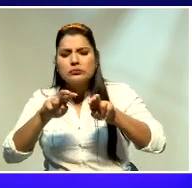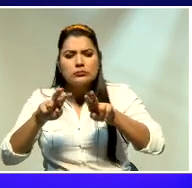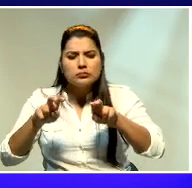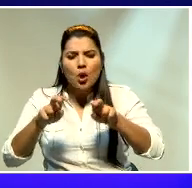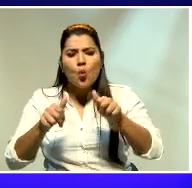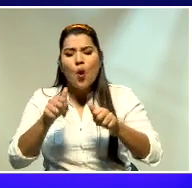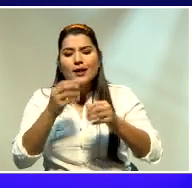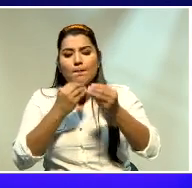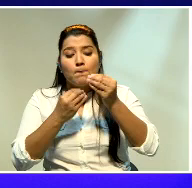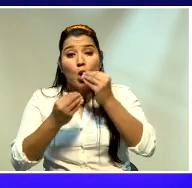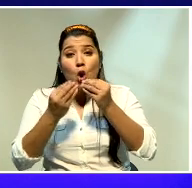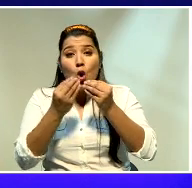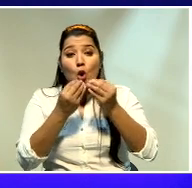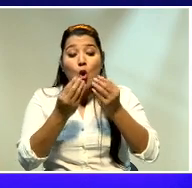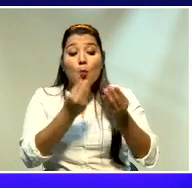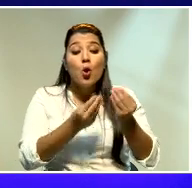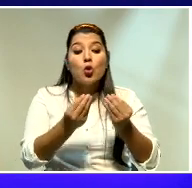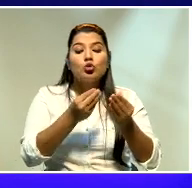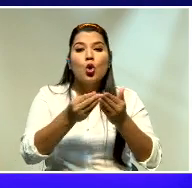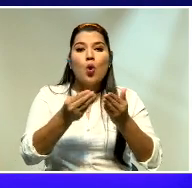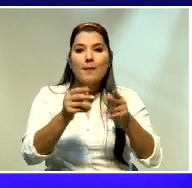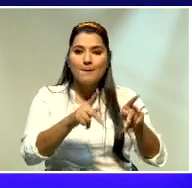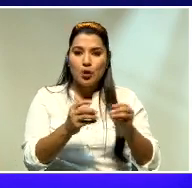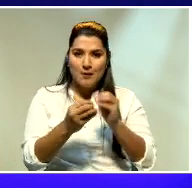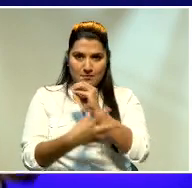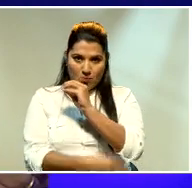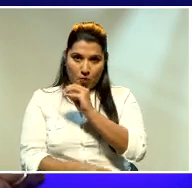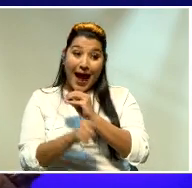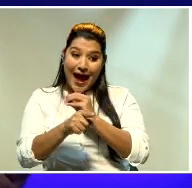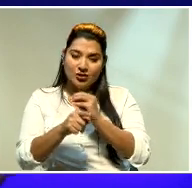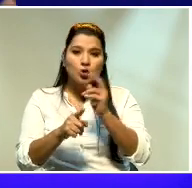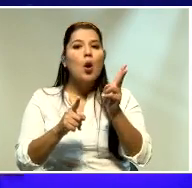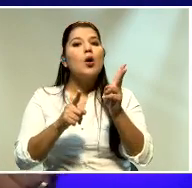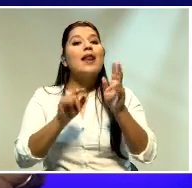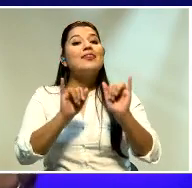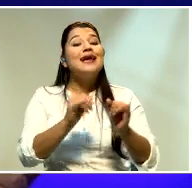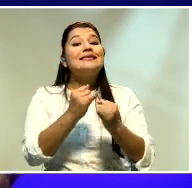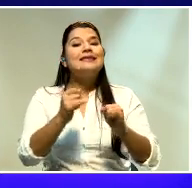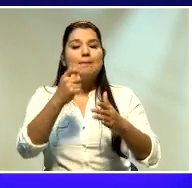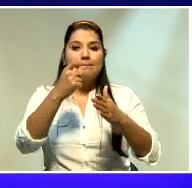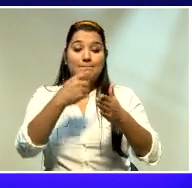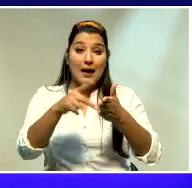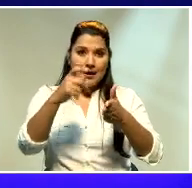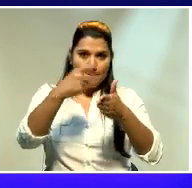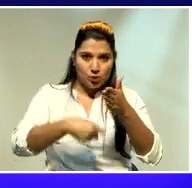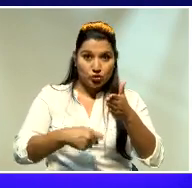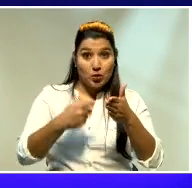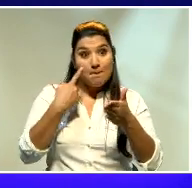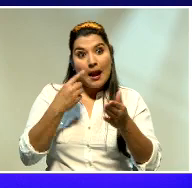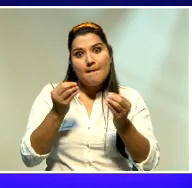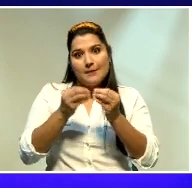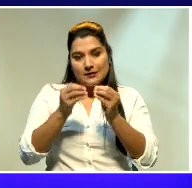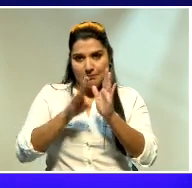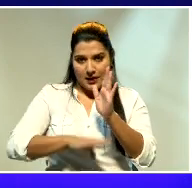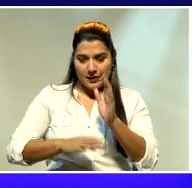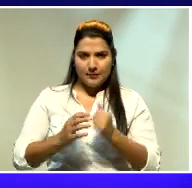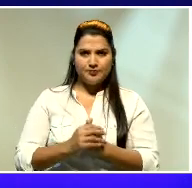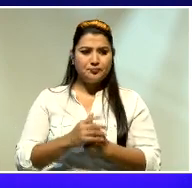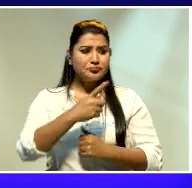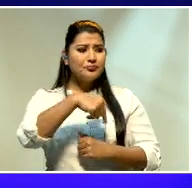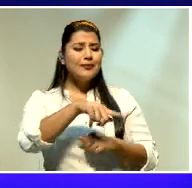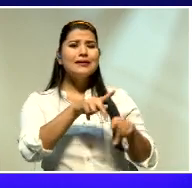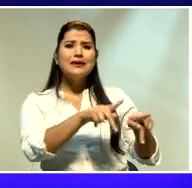una manera de acomodarse, de acomodar sus deudas. Y ellos que no tienen incluso